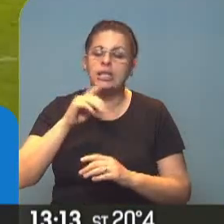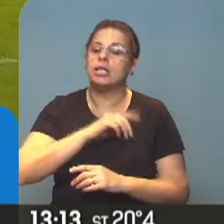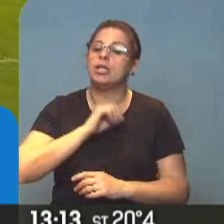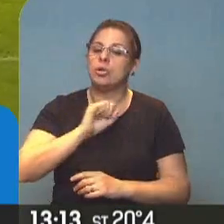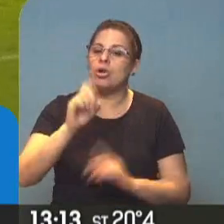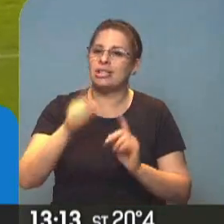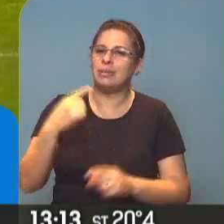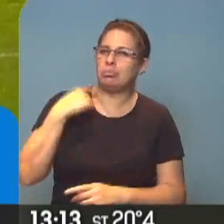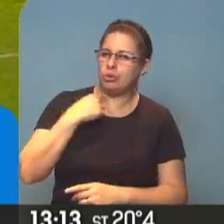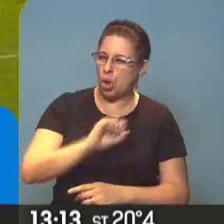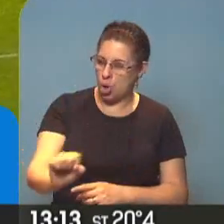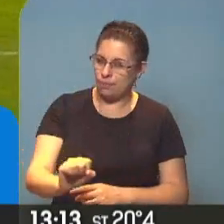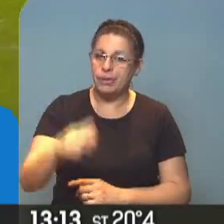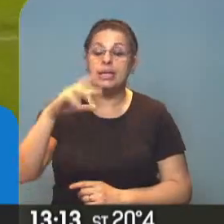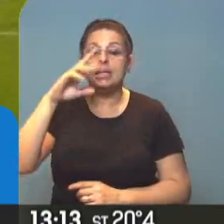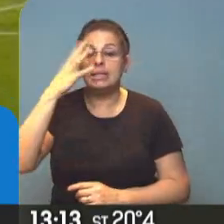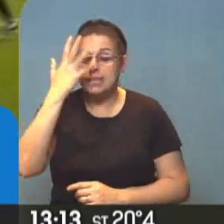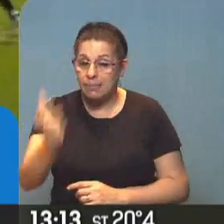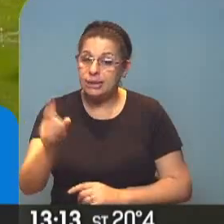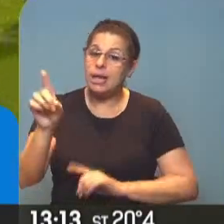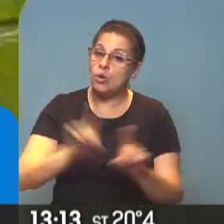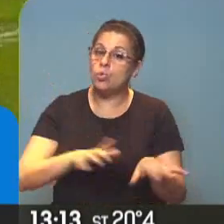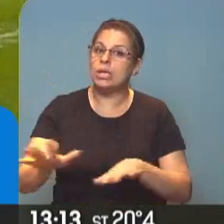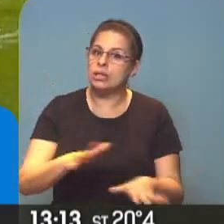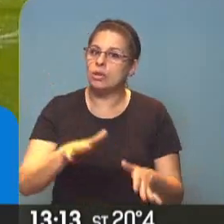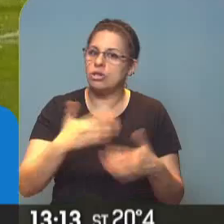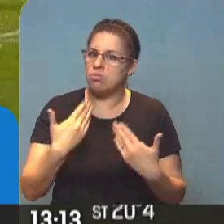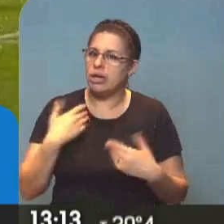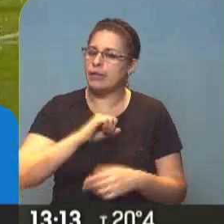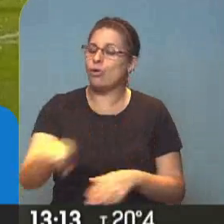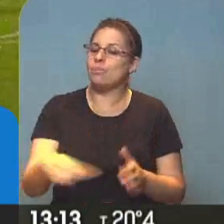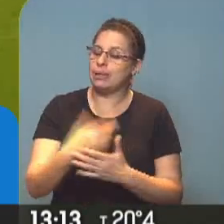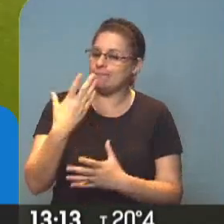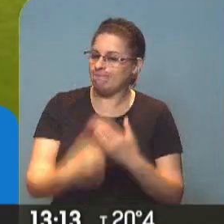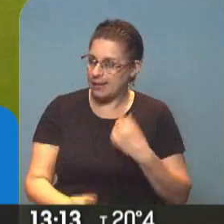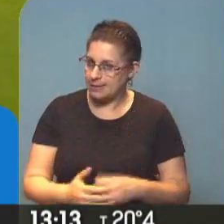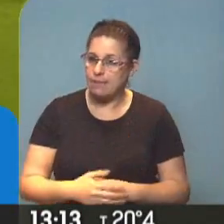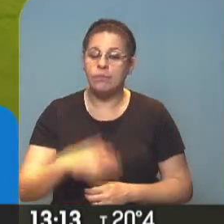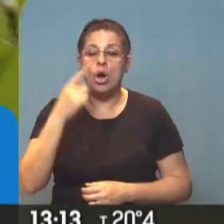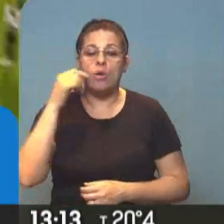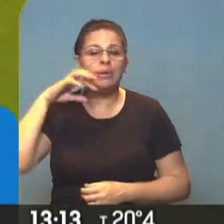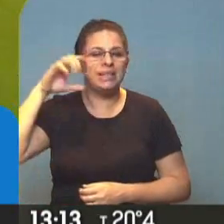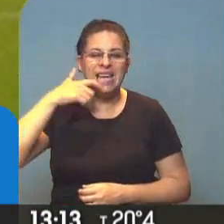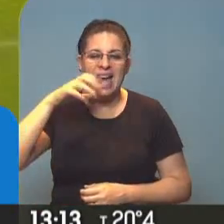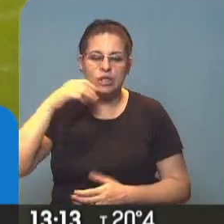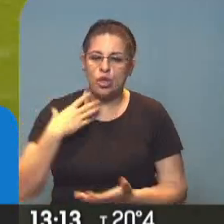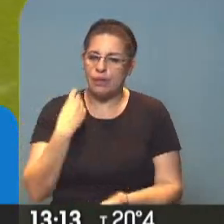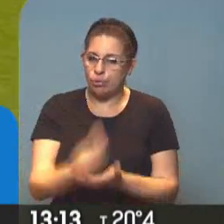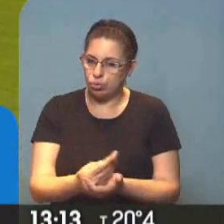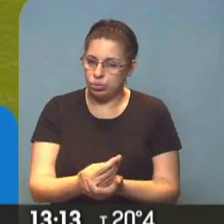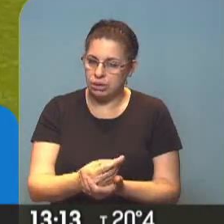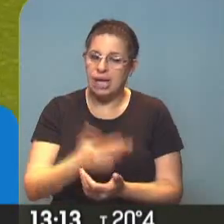en contra. Y San Martín tuvo algunas situaciones para igualar, pero el debutante Picasso convirtió